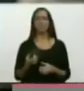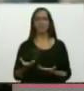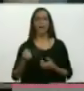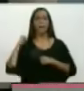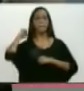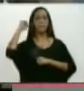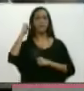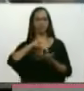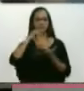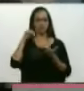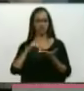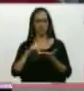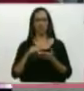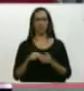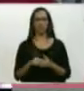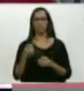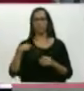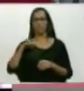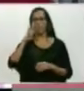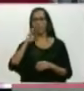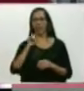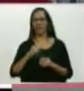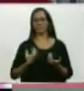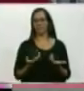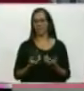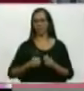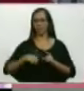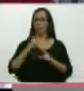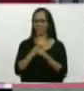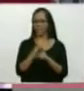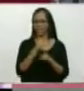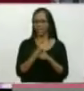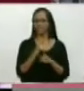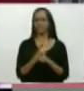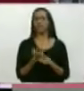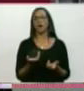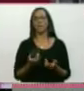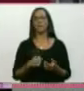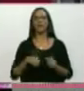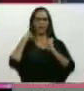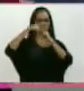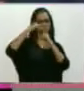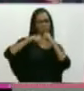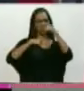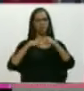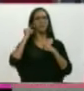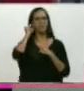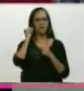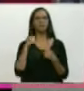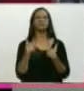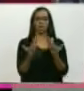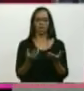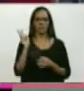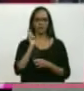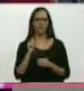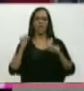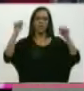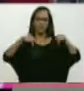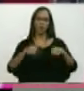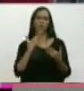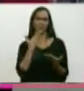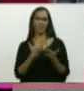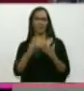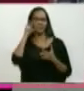a nivel amateur. Tuve 40 peleas, luché, forjé porque el boxeo femenino se diera en Venezuela. Y bueno, hoy por hoy, gracias a Dios, soy